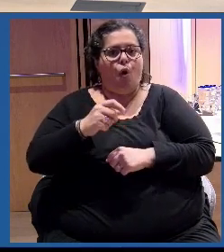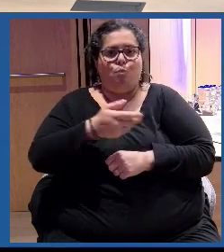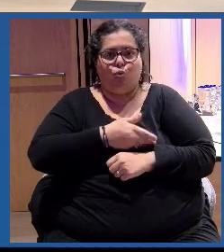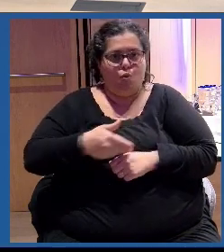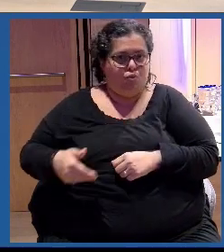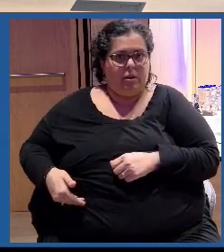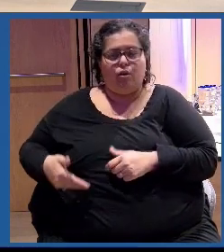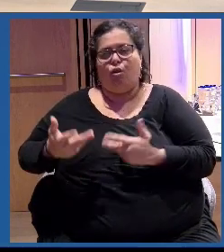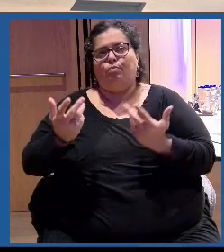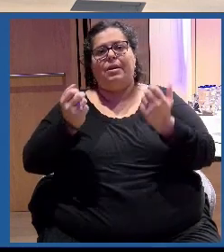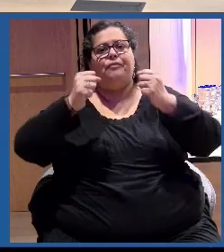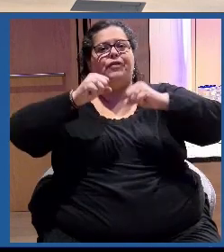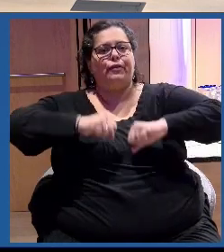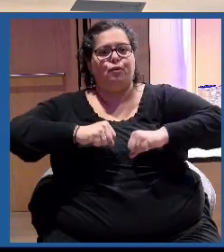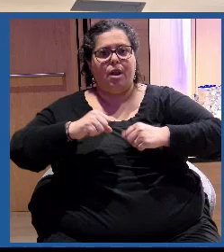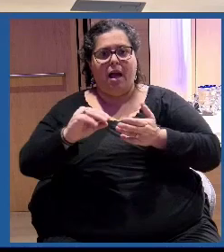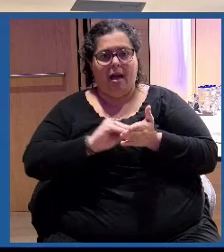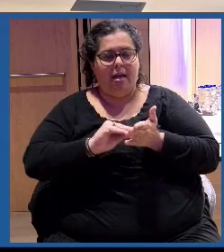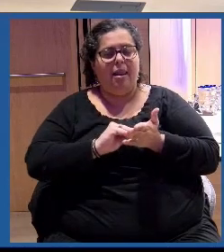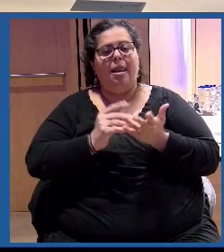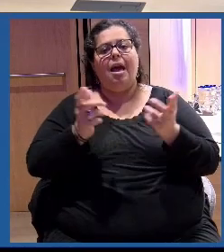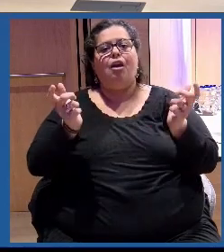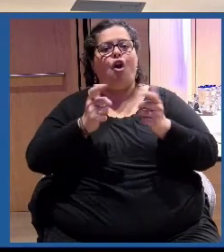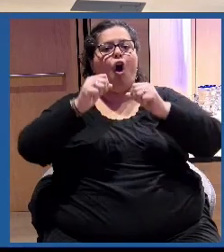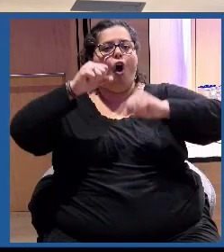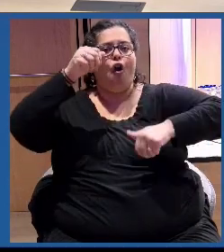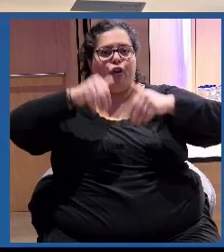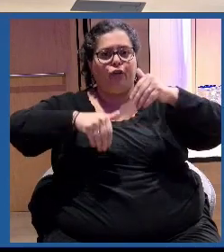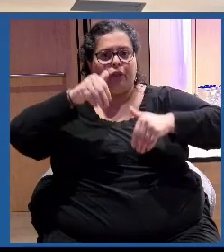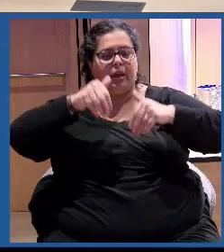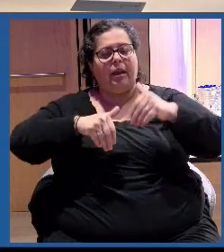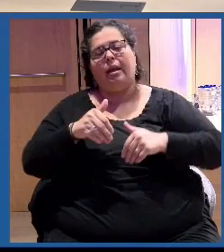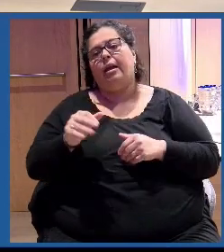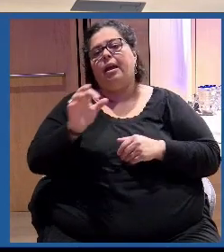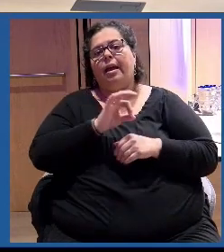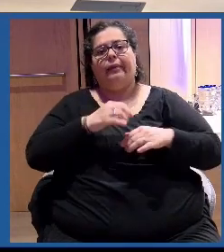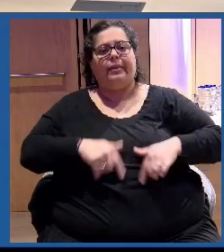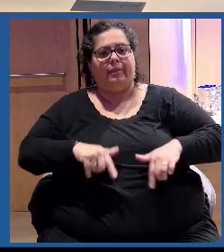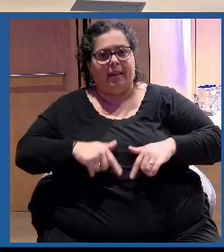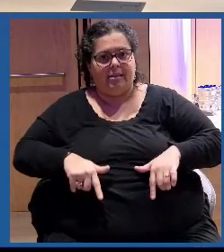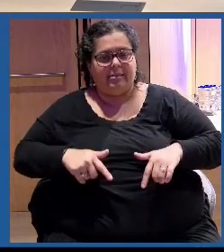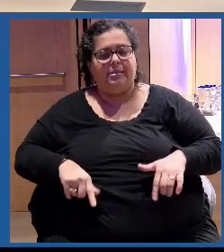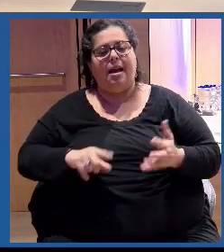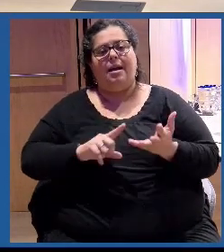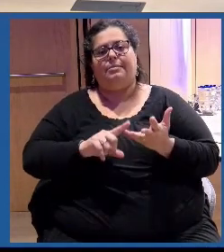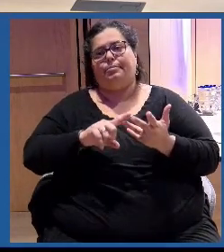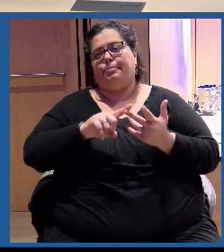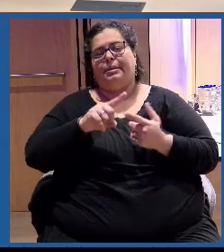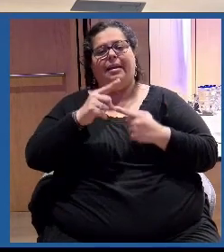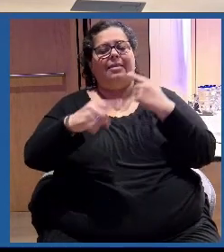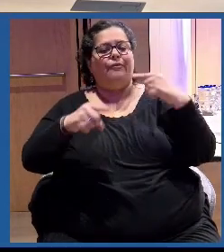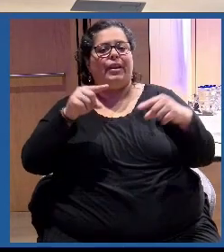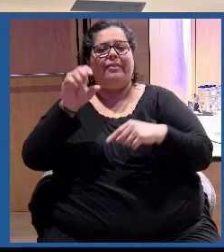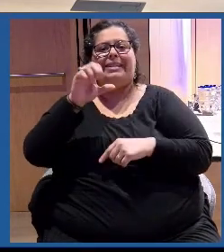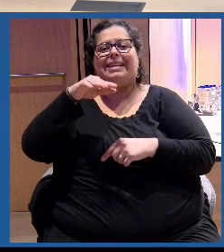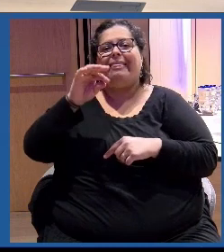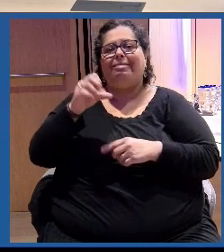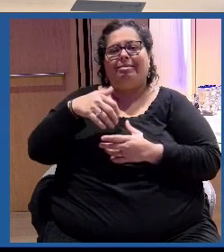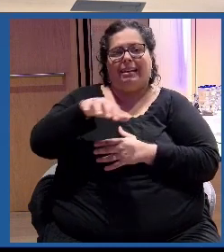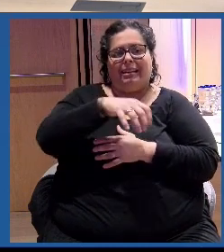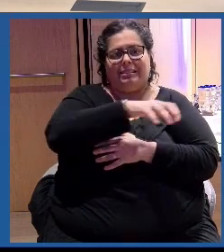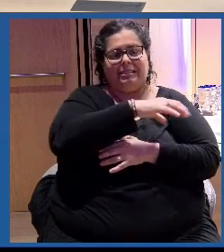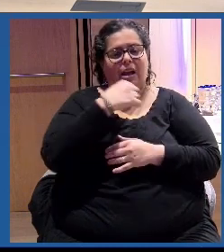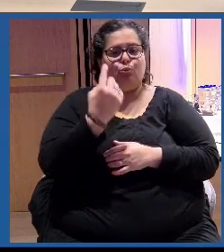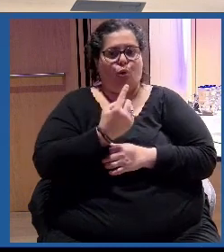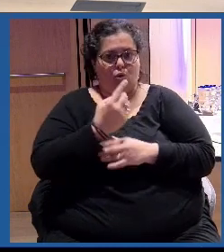y Administrativo, la Corte Electoral, los gobiernos departamentales, los entes autónomos, los servicios descentralizados y